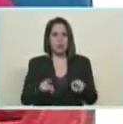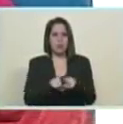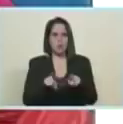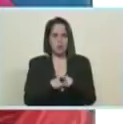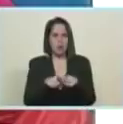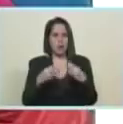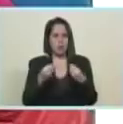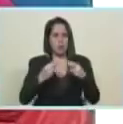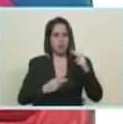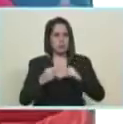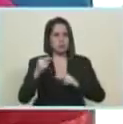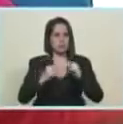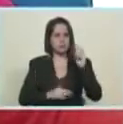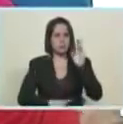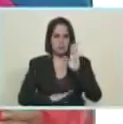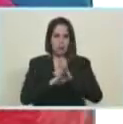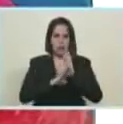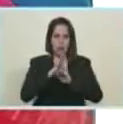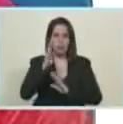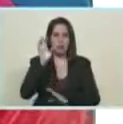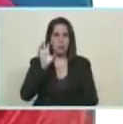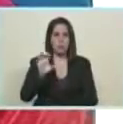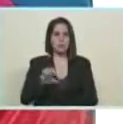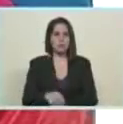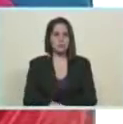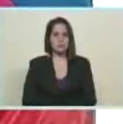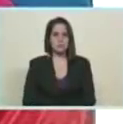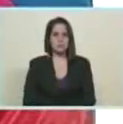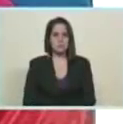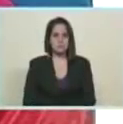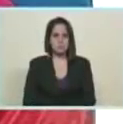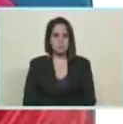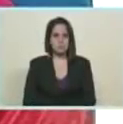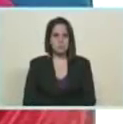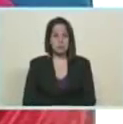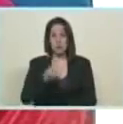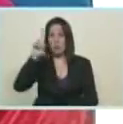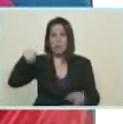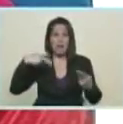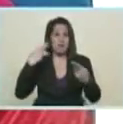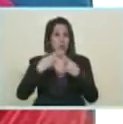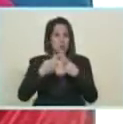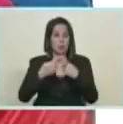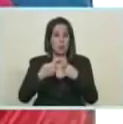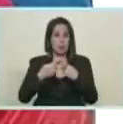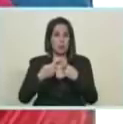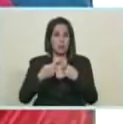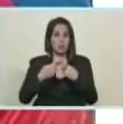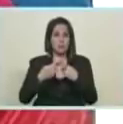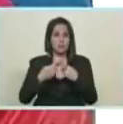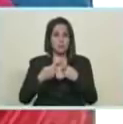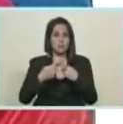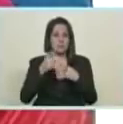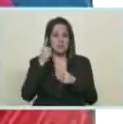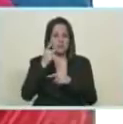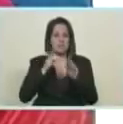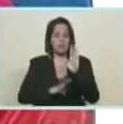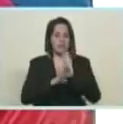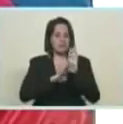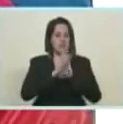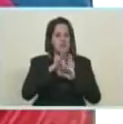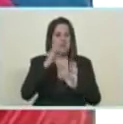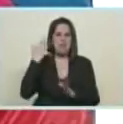gran región de desarrollo del país. Y dijo, más nunca debe desarrollarse el viejo